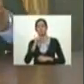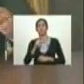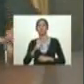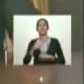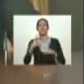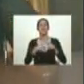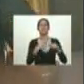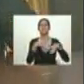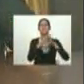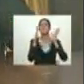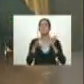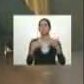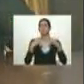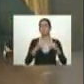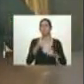unas tareas